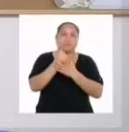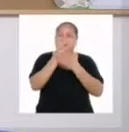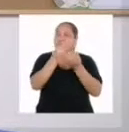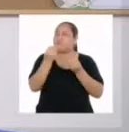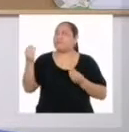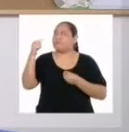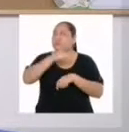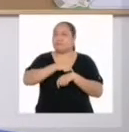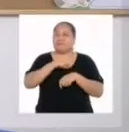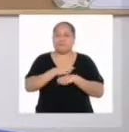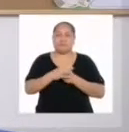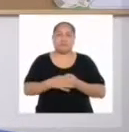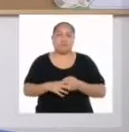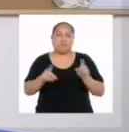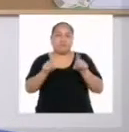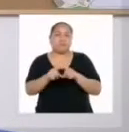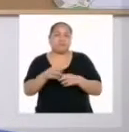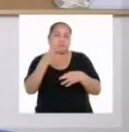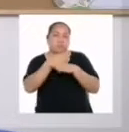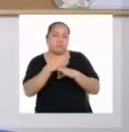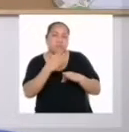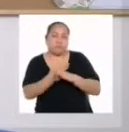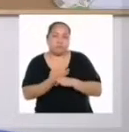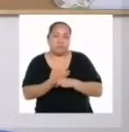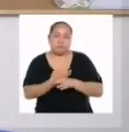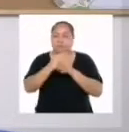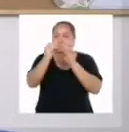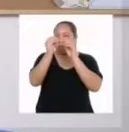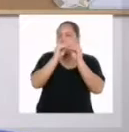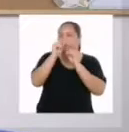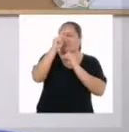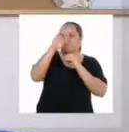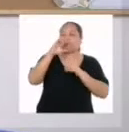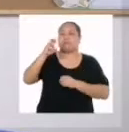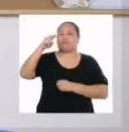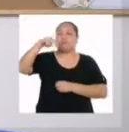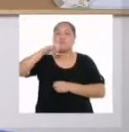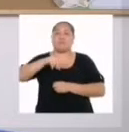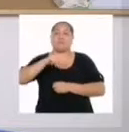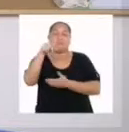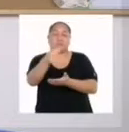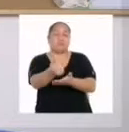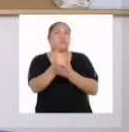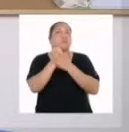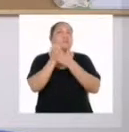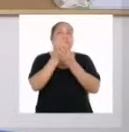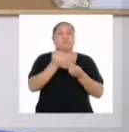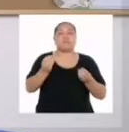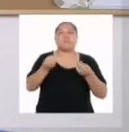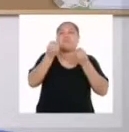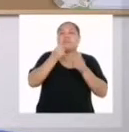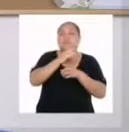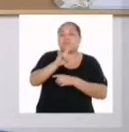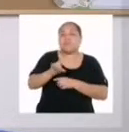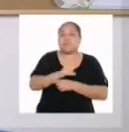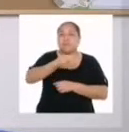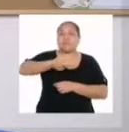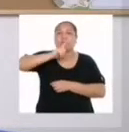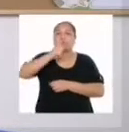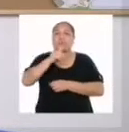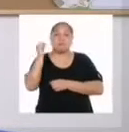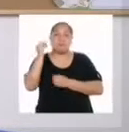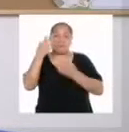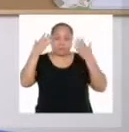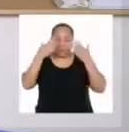nuestros tiempos. También es una forma de gestionar una cuenca. Esto nos ayuda mucho a saber cómo utilizar el